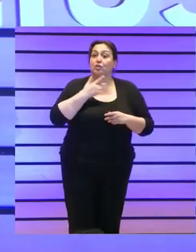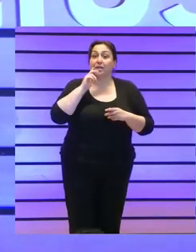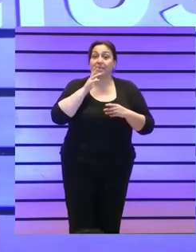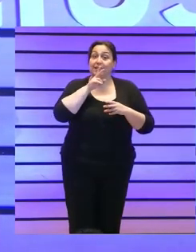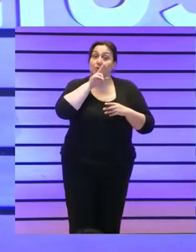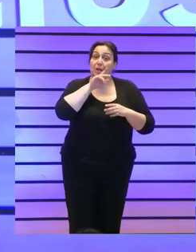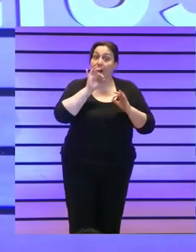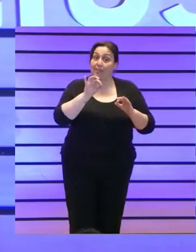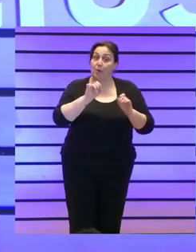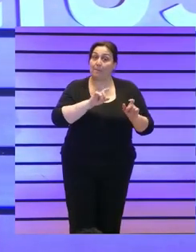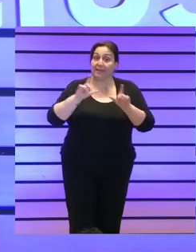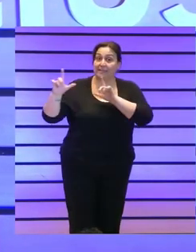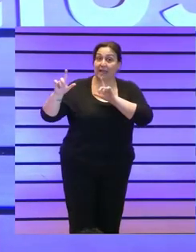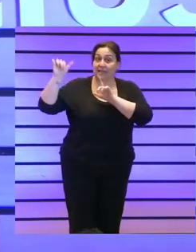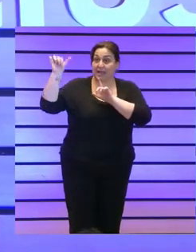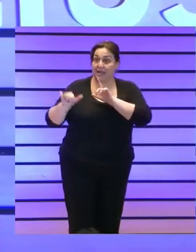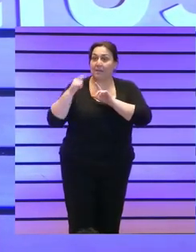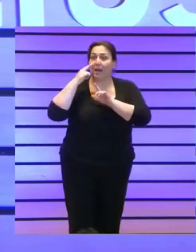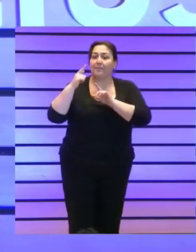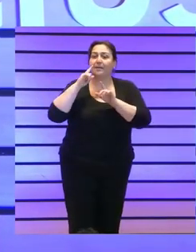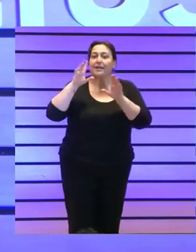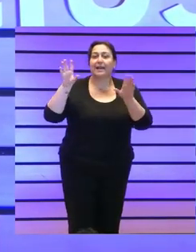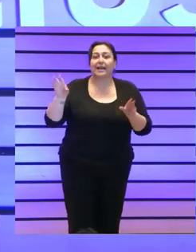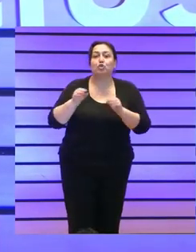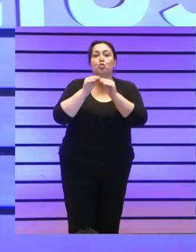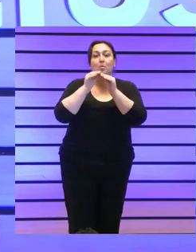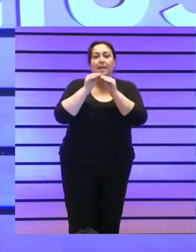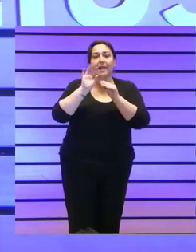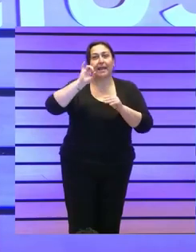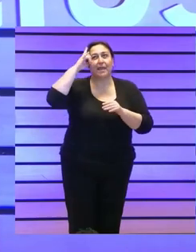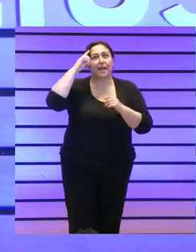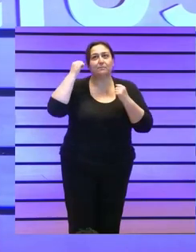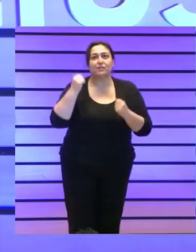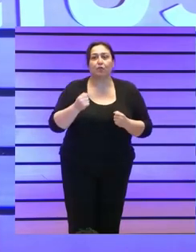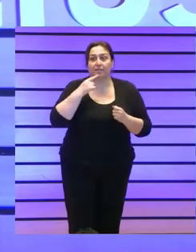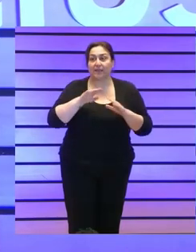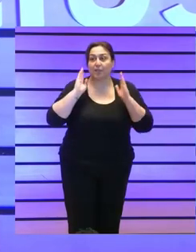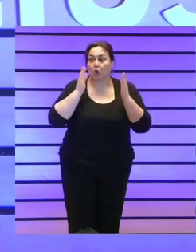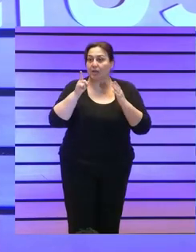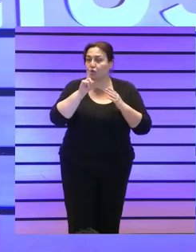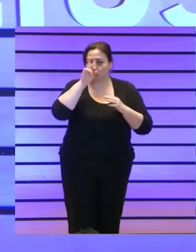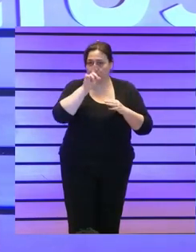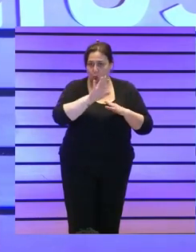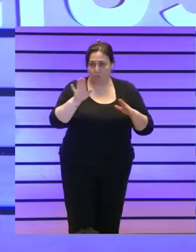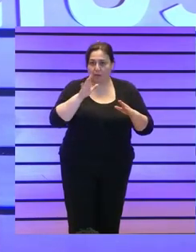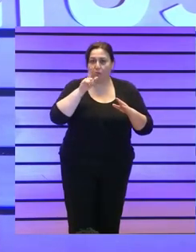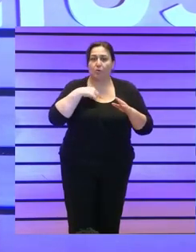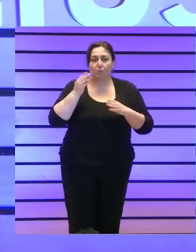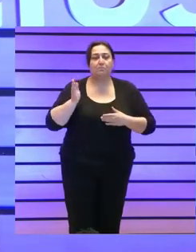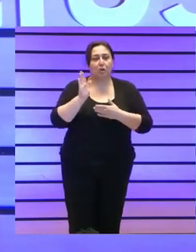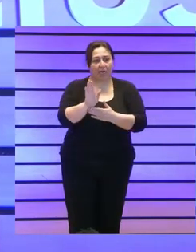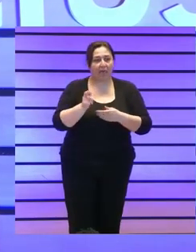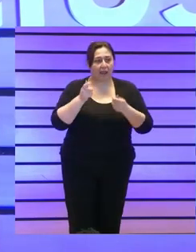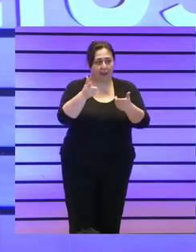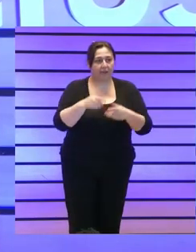veréis que están poniendo lo que sería el resumen las ideas fuerza de este congreso No preocuparos porque las Vais a tener a vuestra disposición